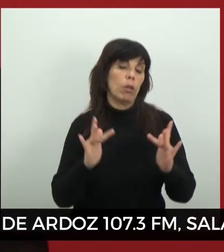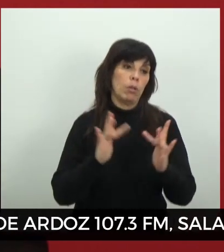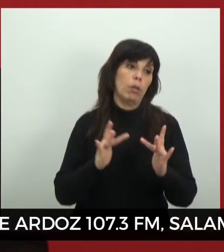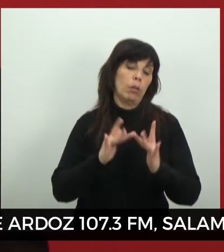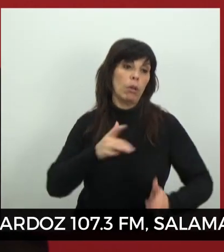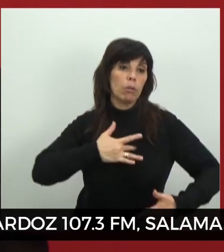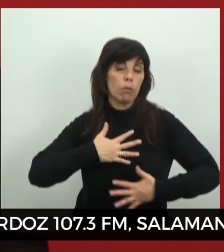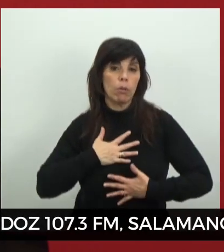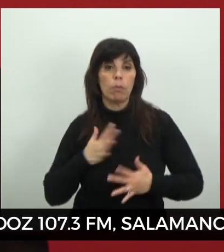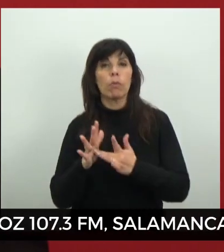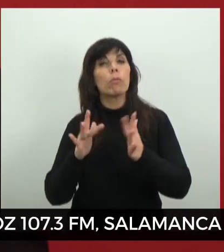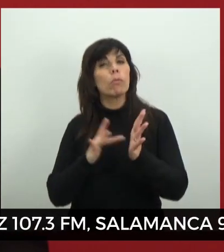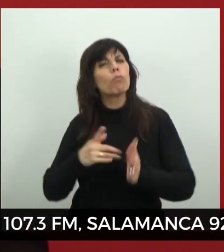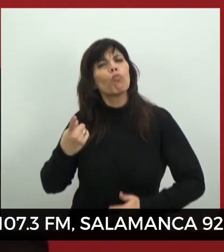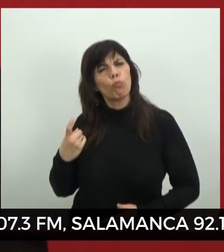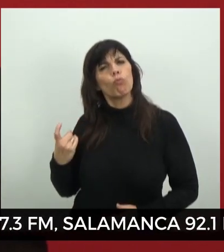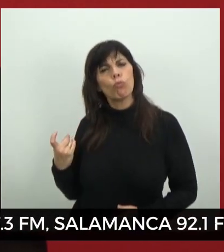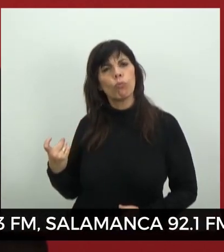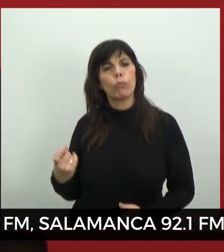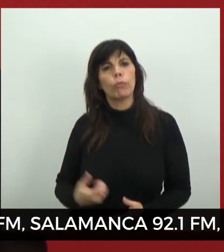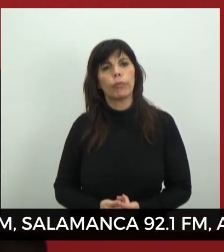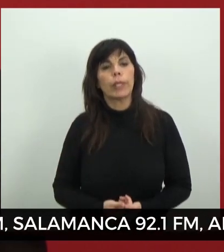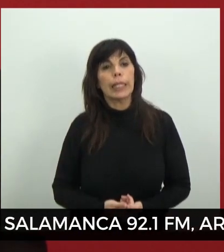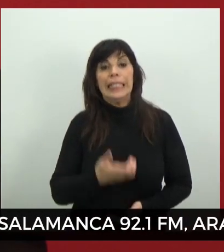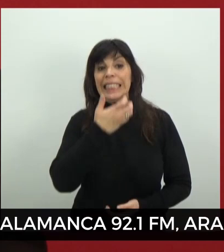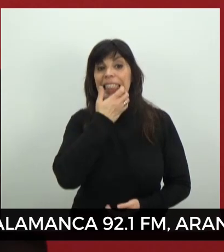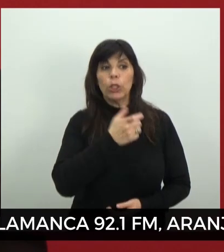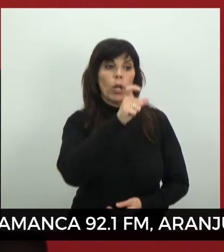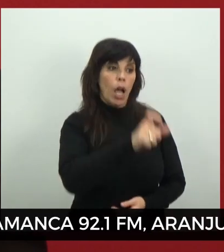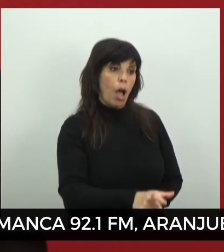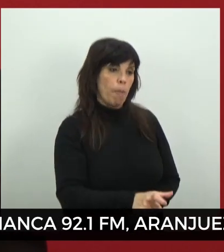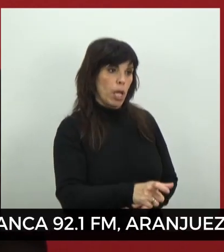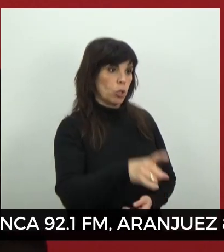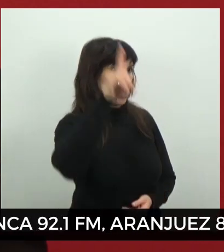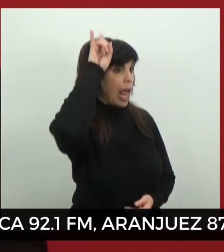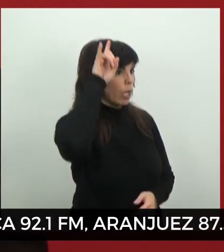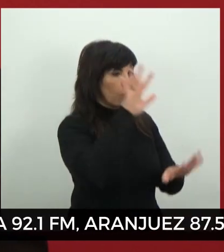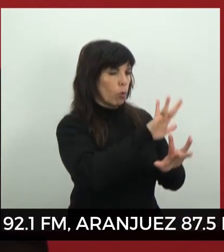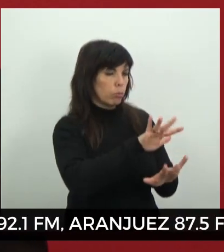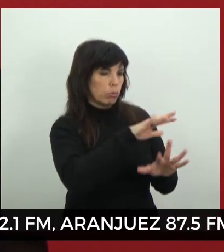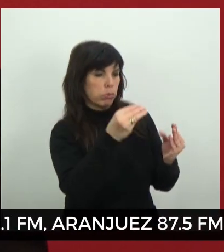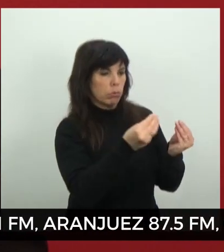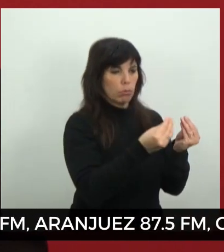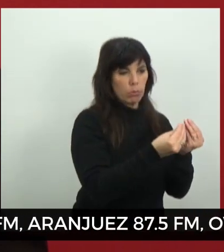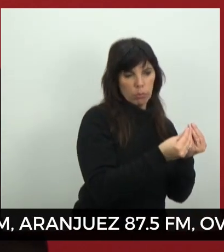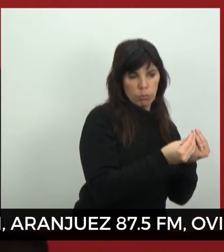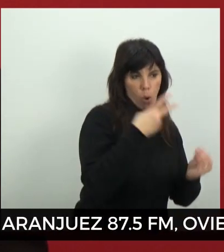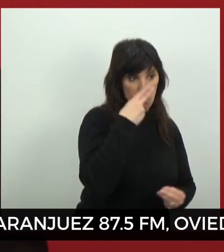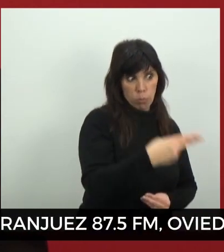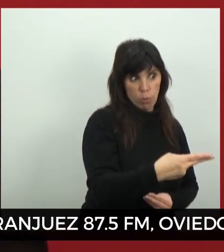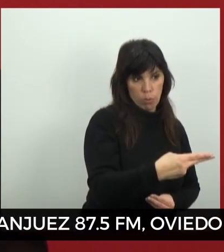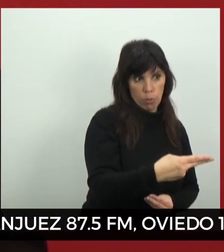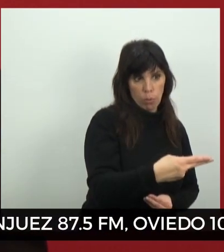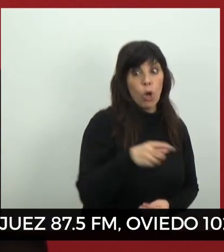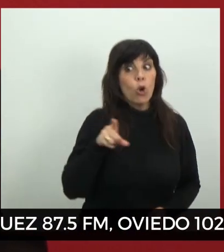de Jesucristo. Cuando una persona está endemoniada, tienes que saber cuál es la